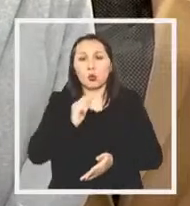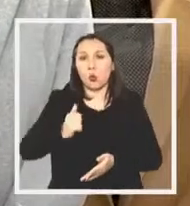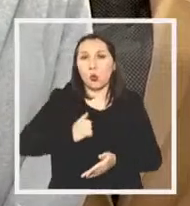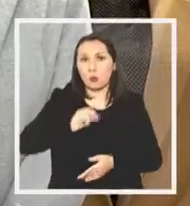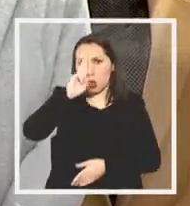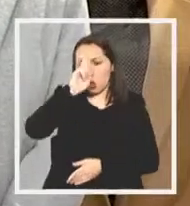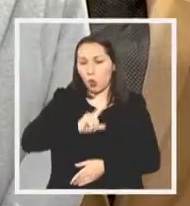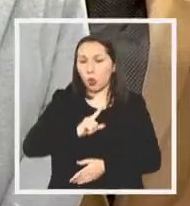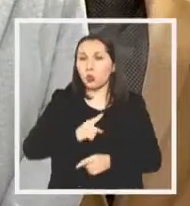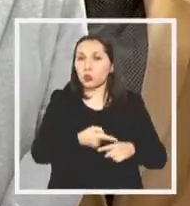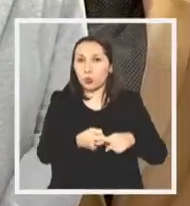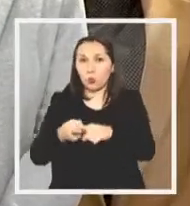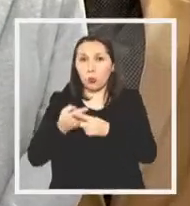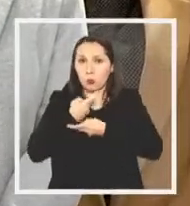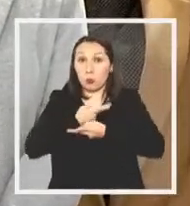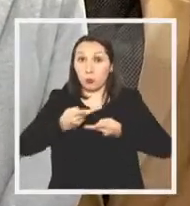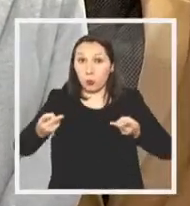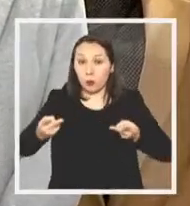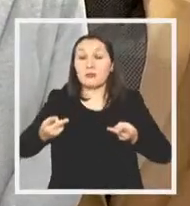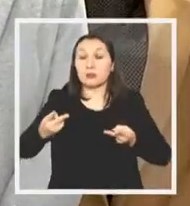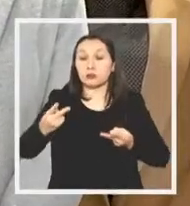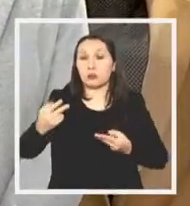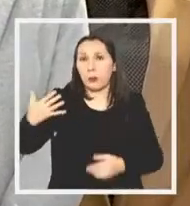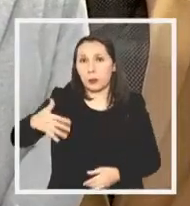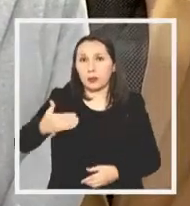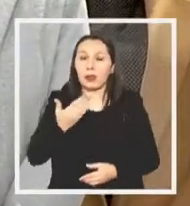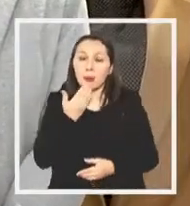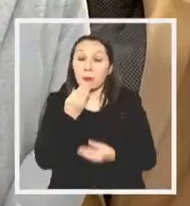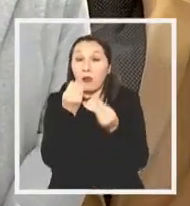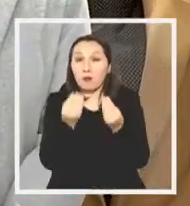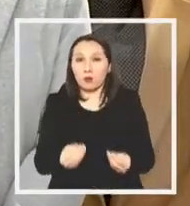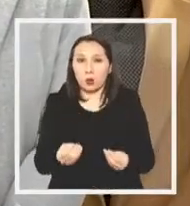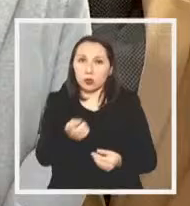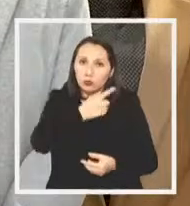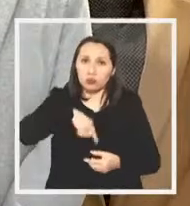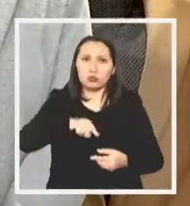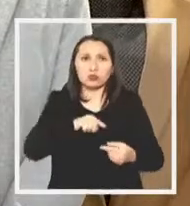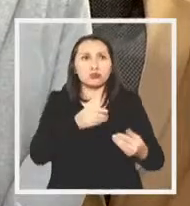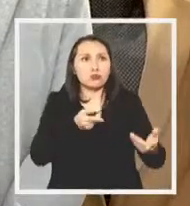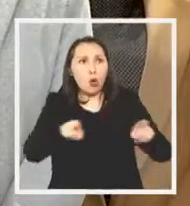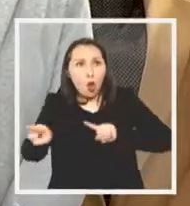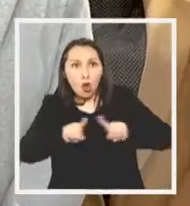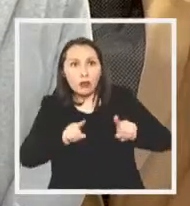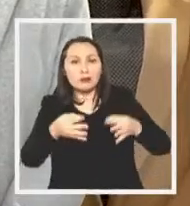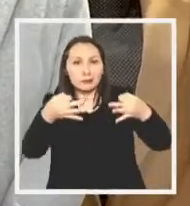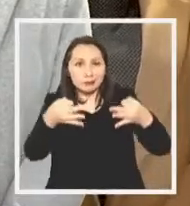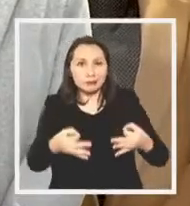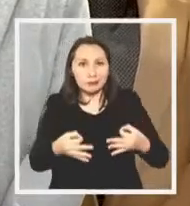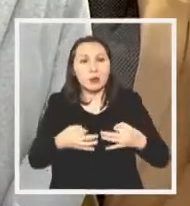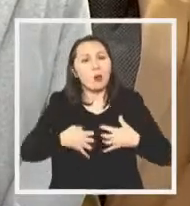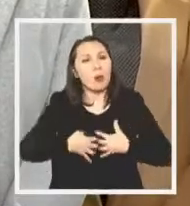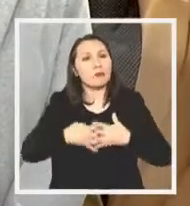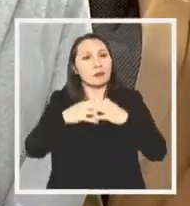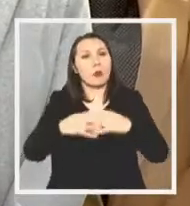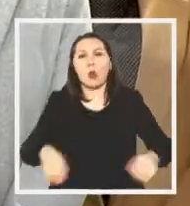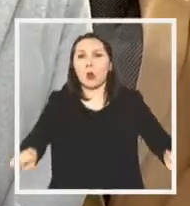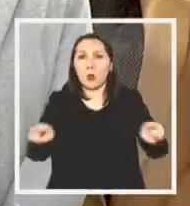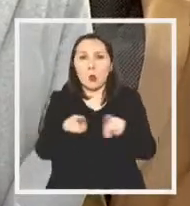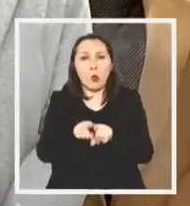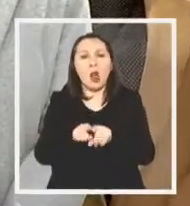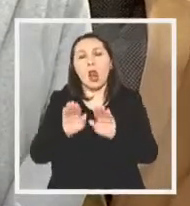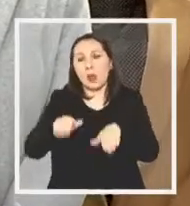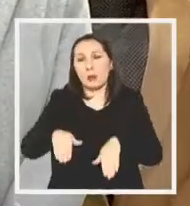rol social y público importante y por lo tanto también es bueno que estemos coordinados que podamos fortalecerla al igual que estamos